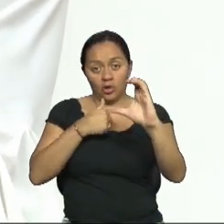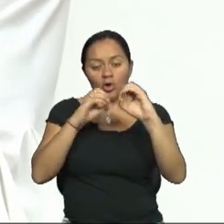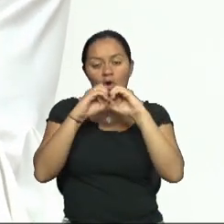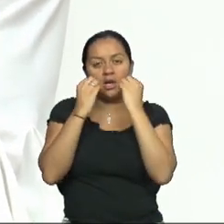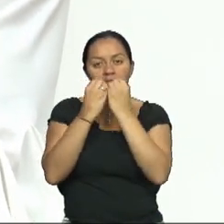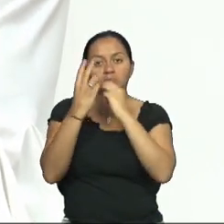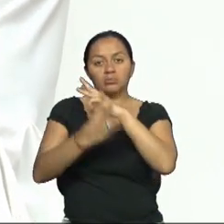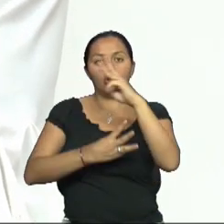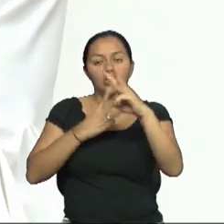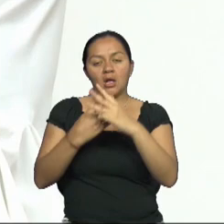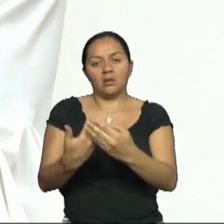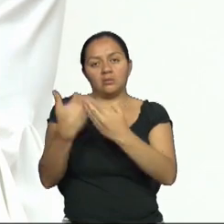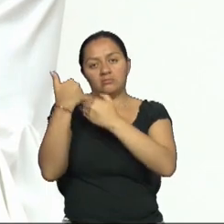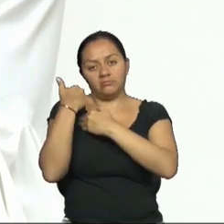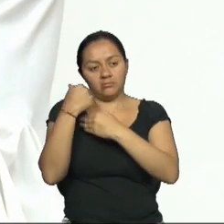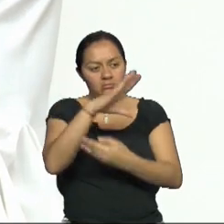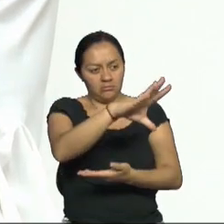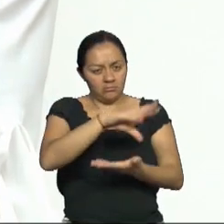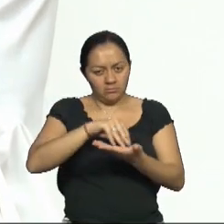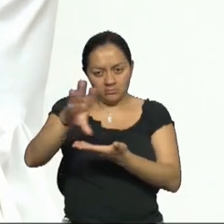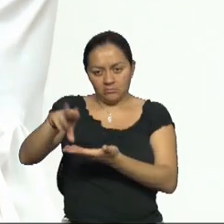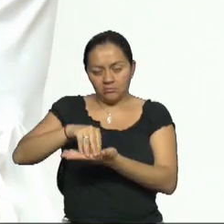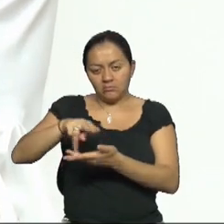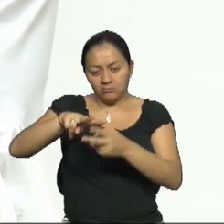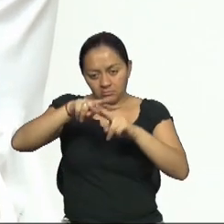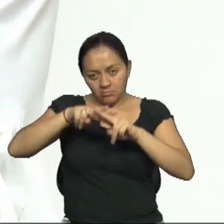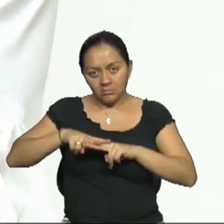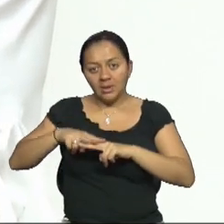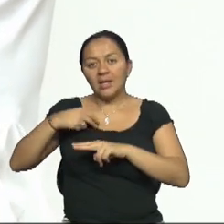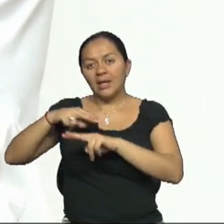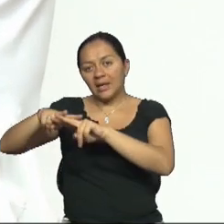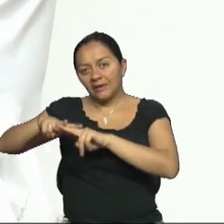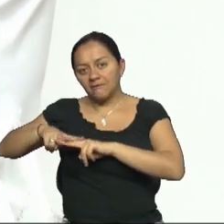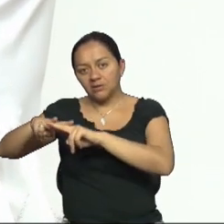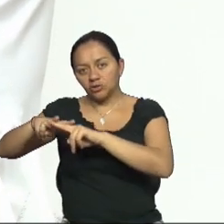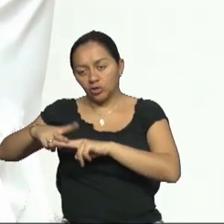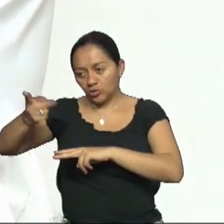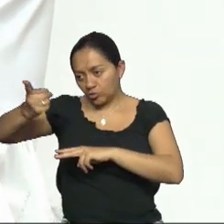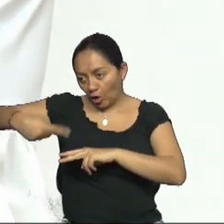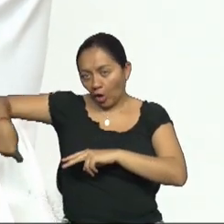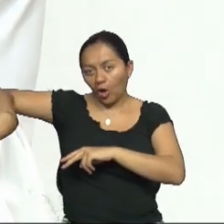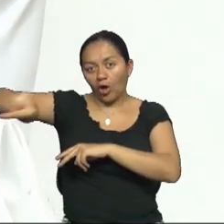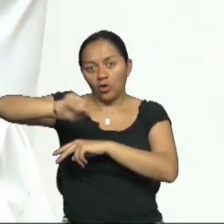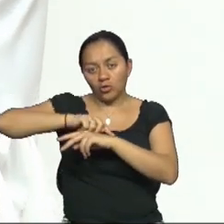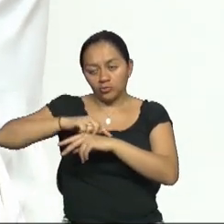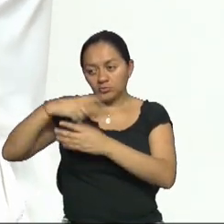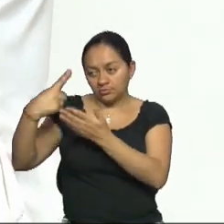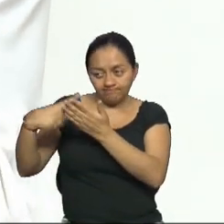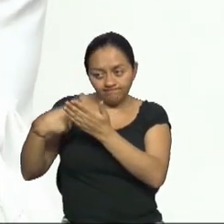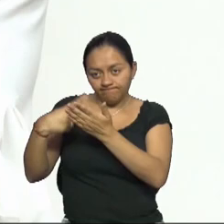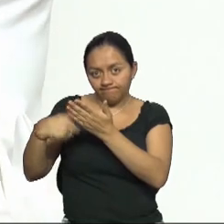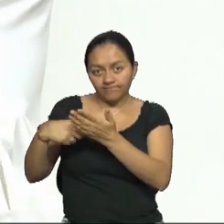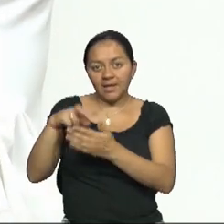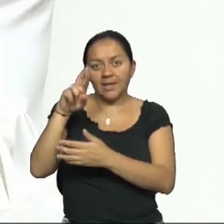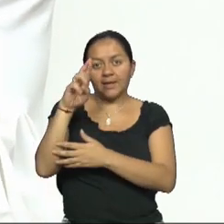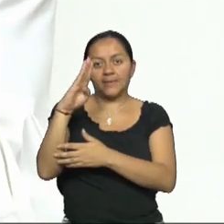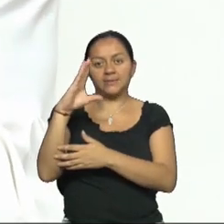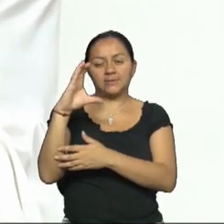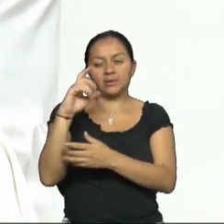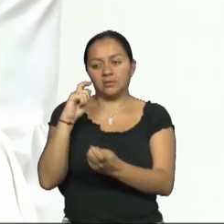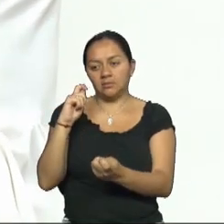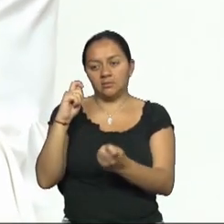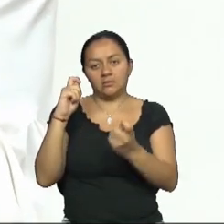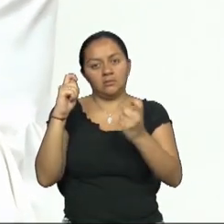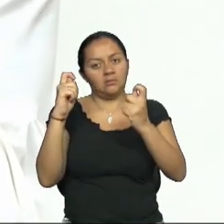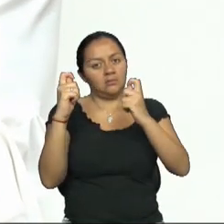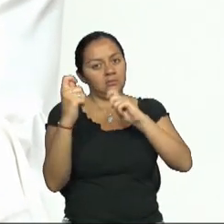utilizar en la revisión que queremos hacer de las directrices de rehabilitación basada en la comunidad, que probablemente ya vayamos